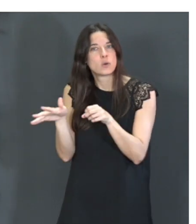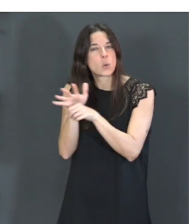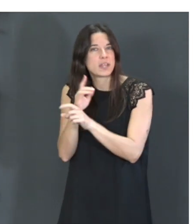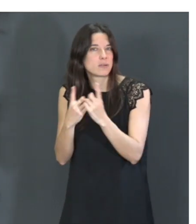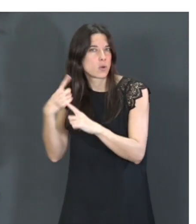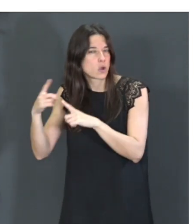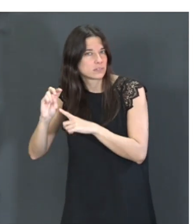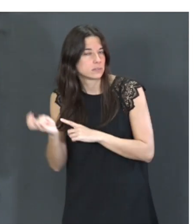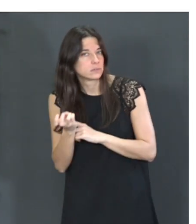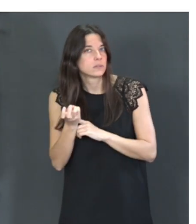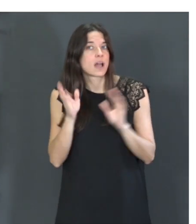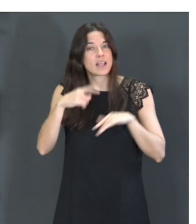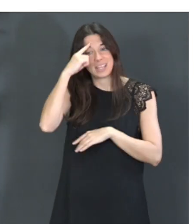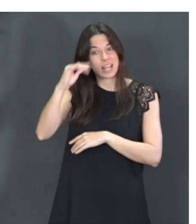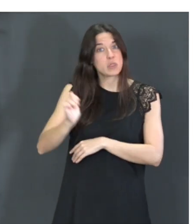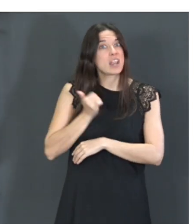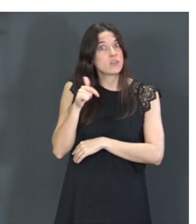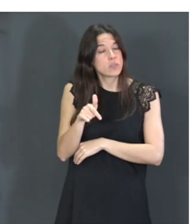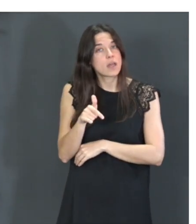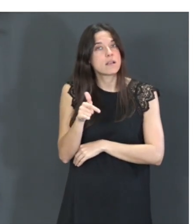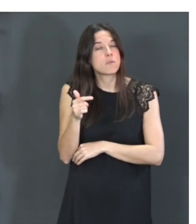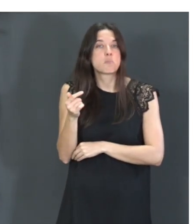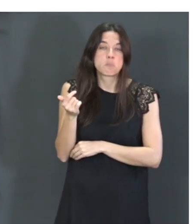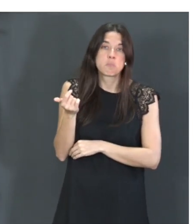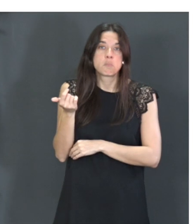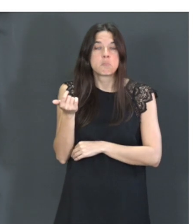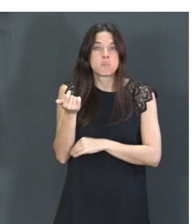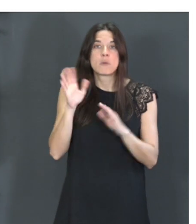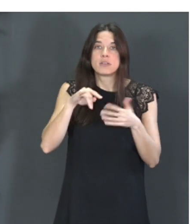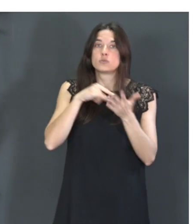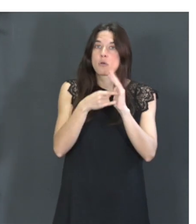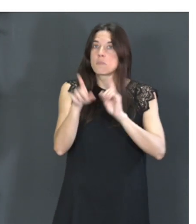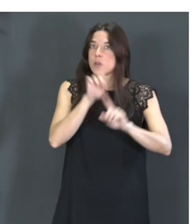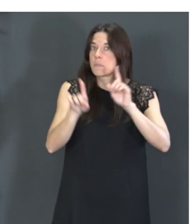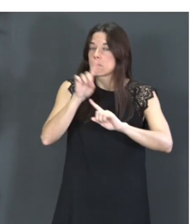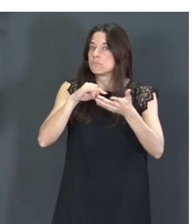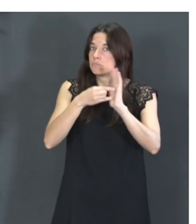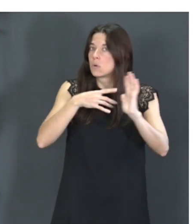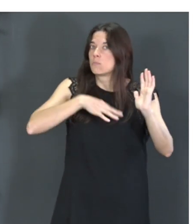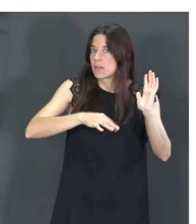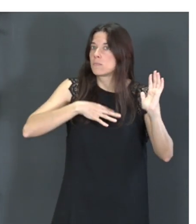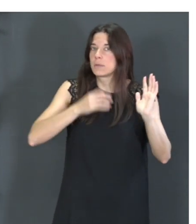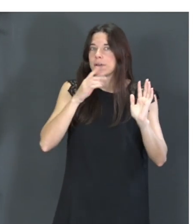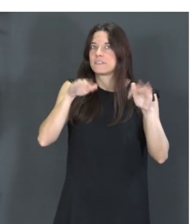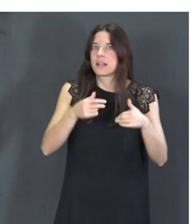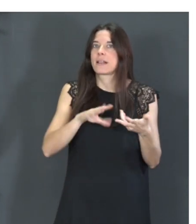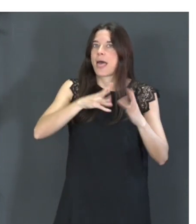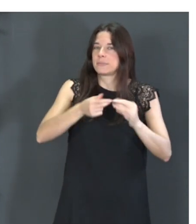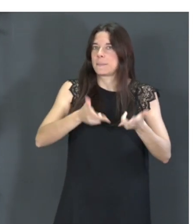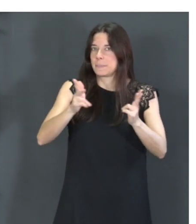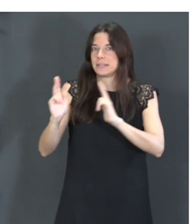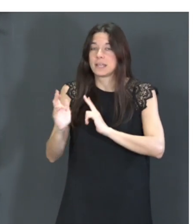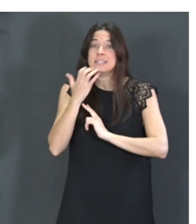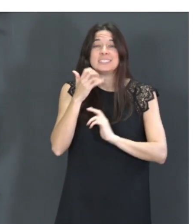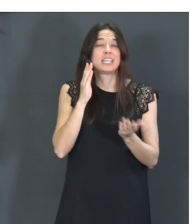La inteligencia artificial pues puede de alguna forma solucionar este problema permitiendo esa adaptación, y si tenemos un